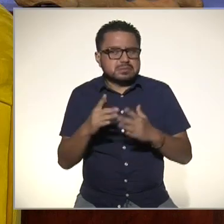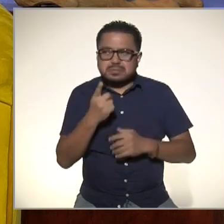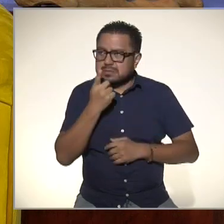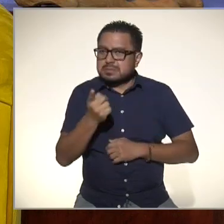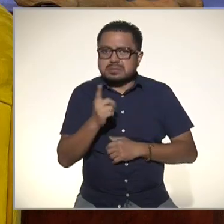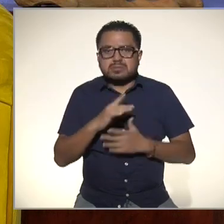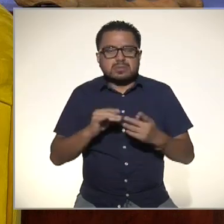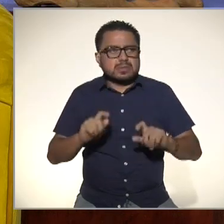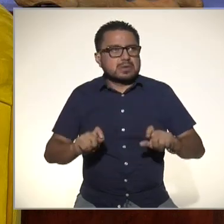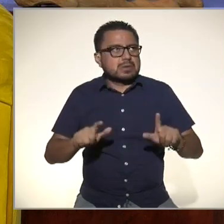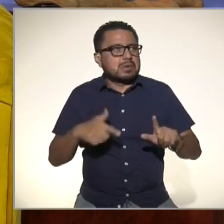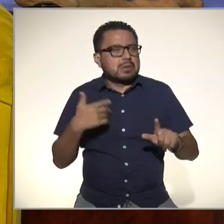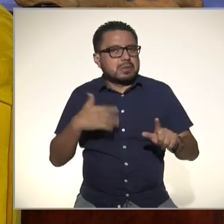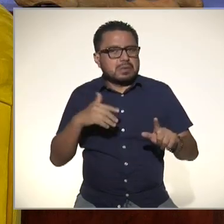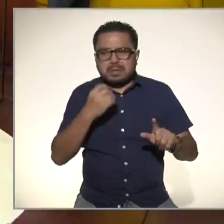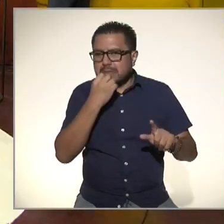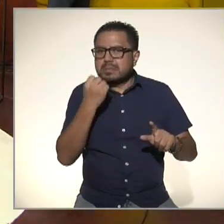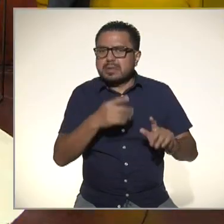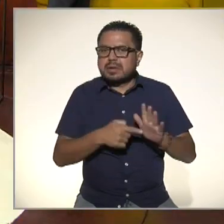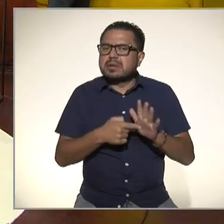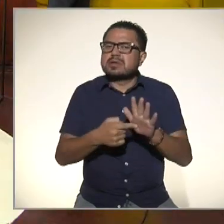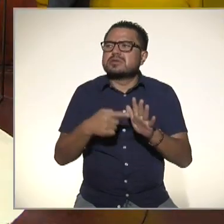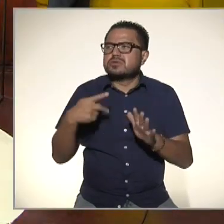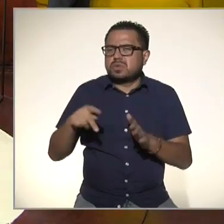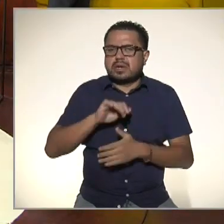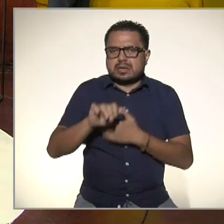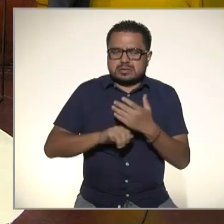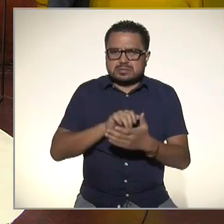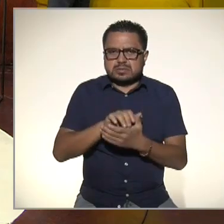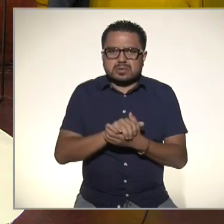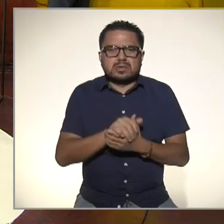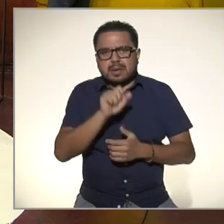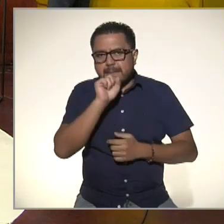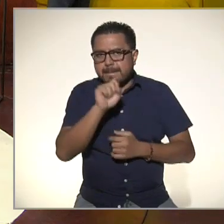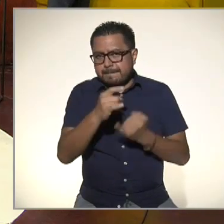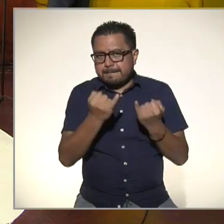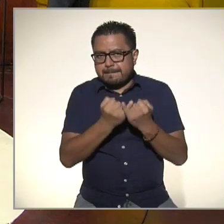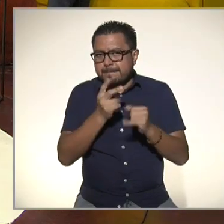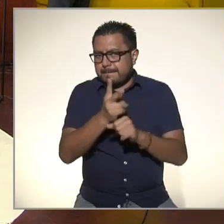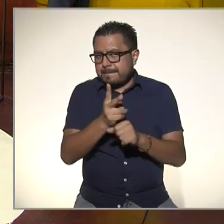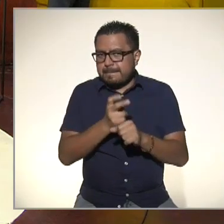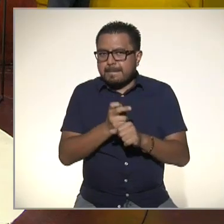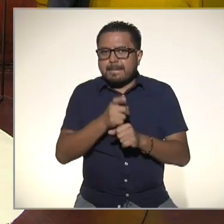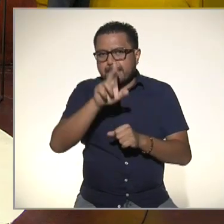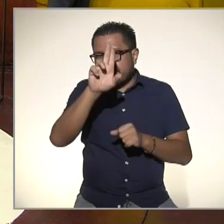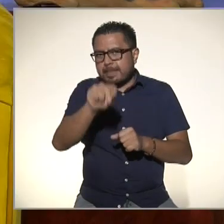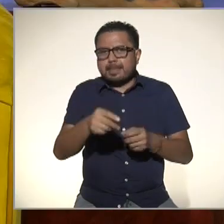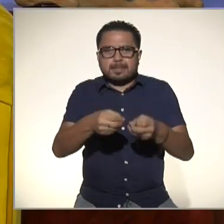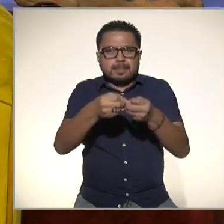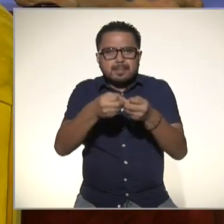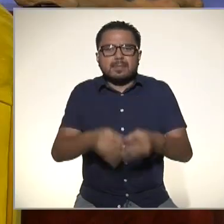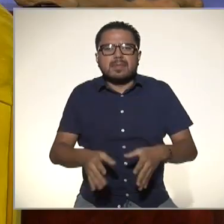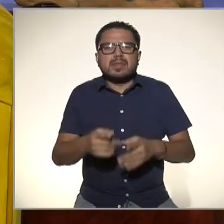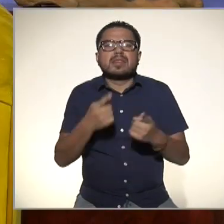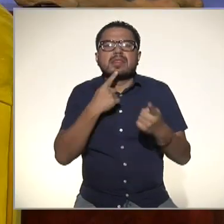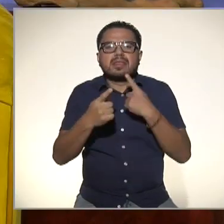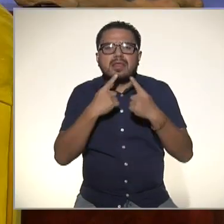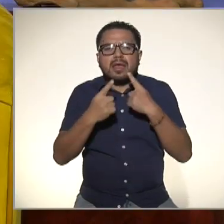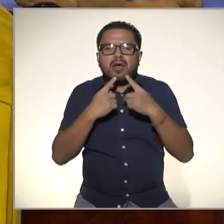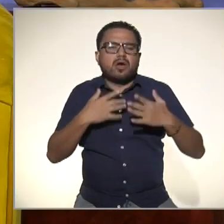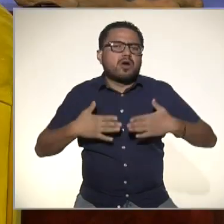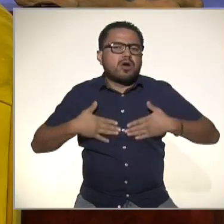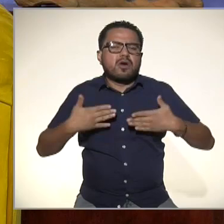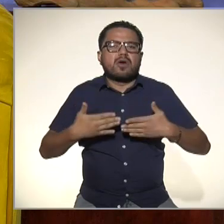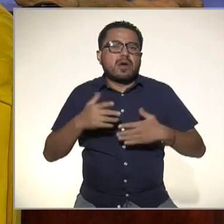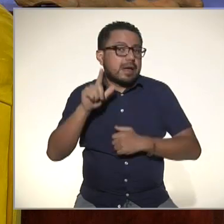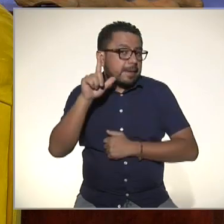muy buen programa, se lo va a mostrar a su esposo. También quiero invitarles a que no se pierdan la cartelera de Diálogos en Confianza, porque